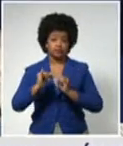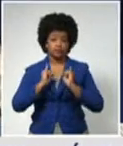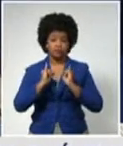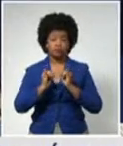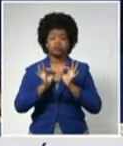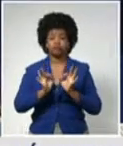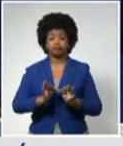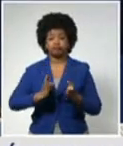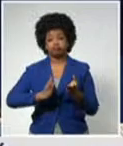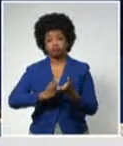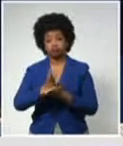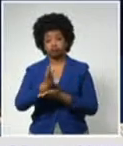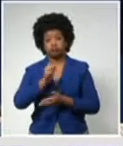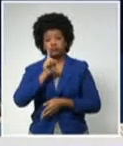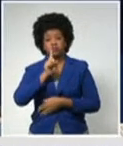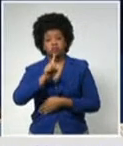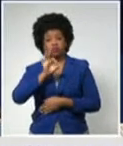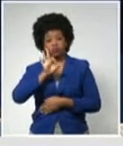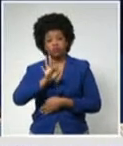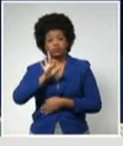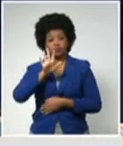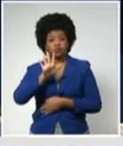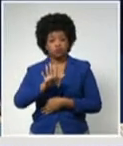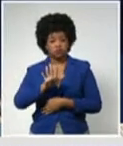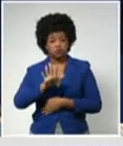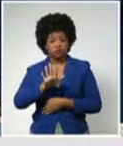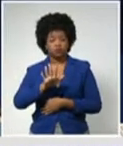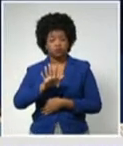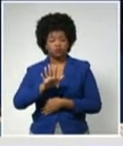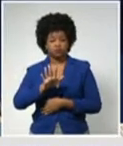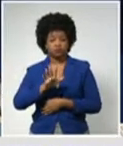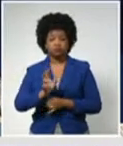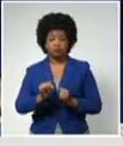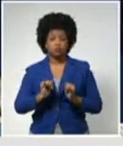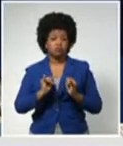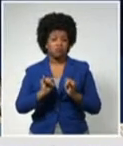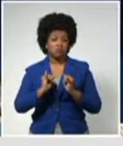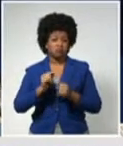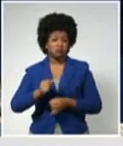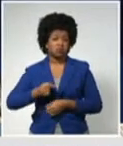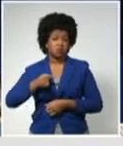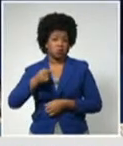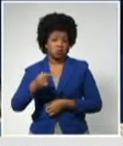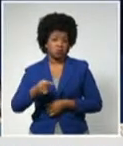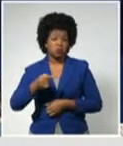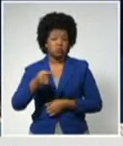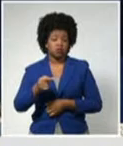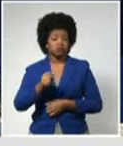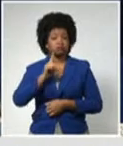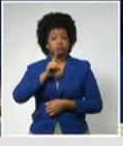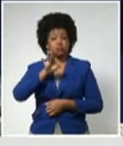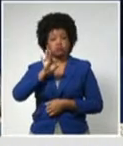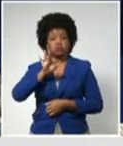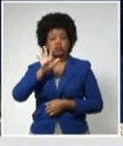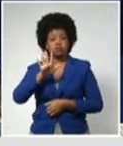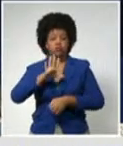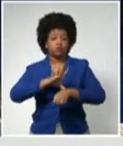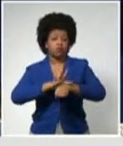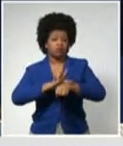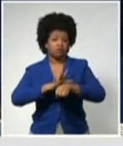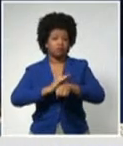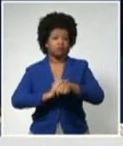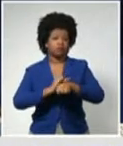los 185 que se ha venido informando con casos de COVID que se